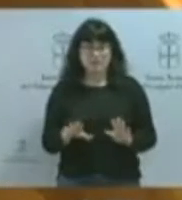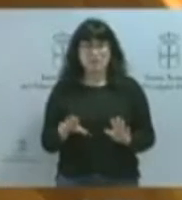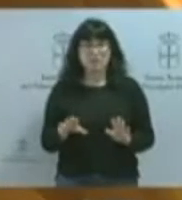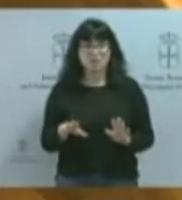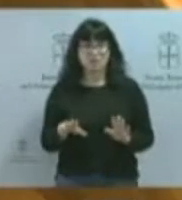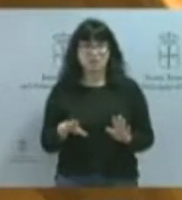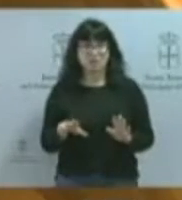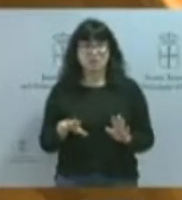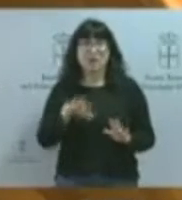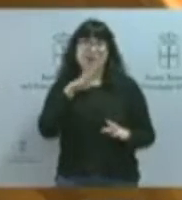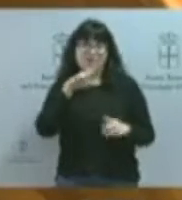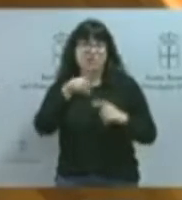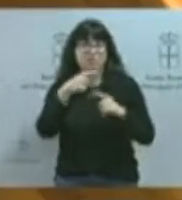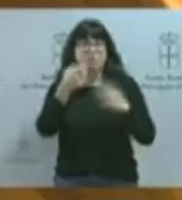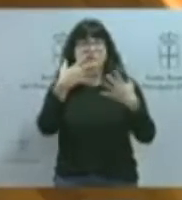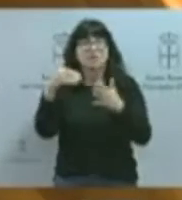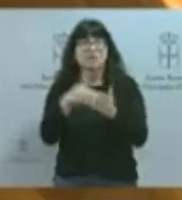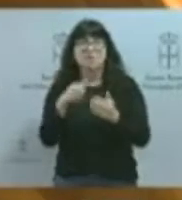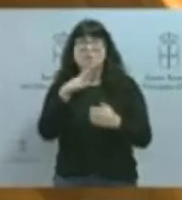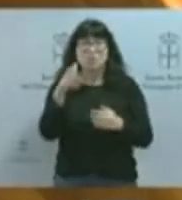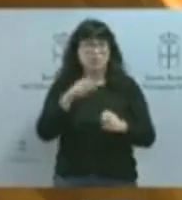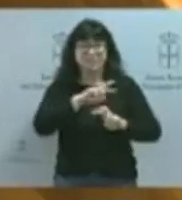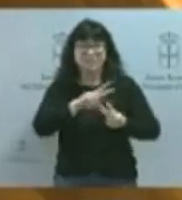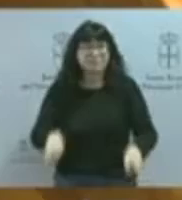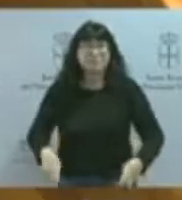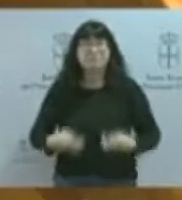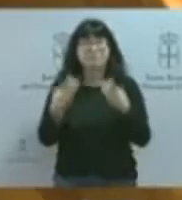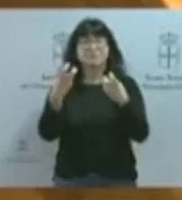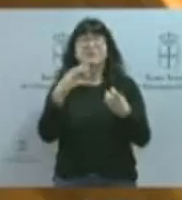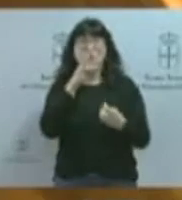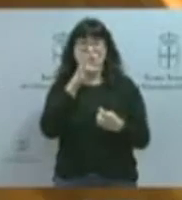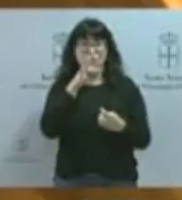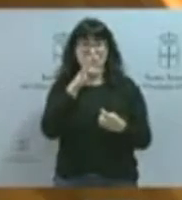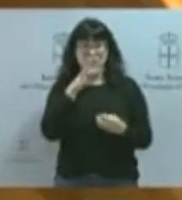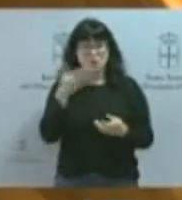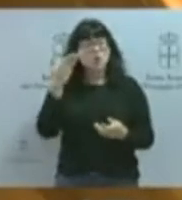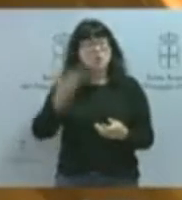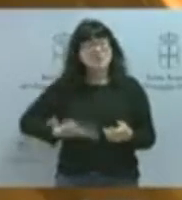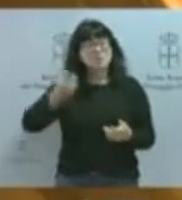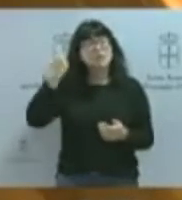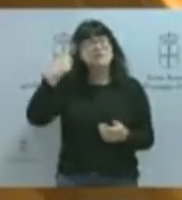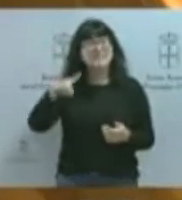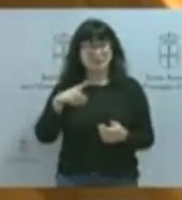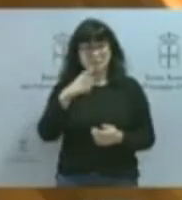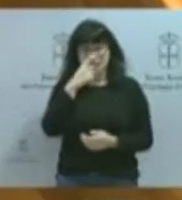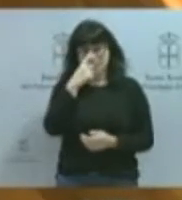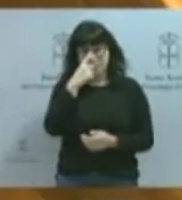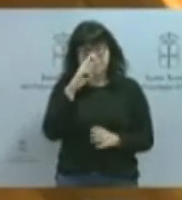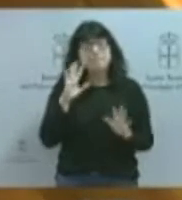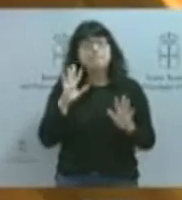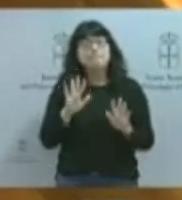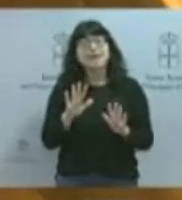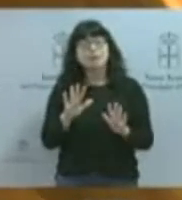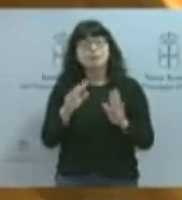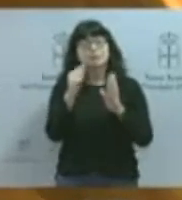407.000. Esto es importante también que manejemos ese dato como punto de partida. Sin embargo, otro dato que no hay que ocultar, en